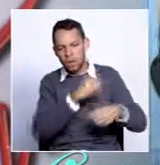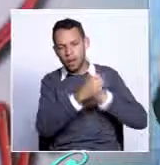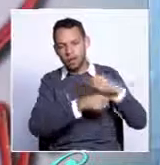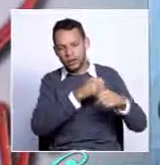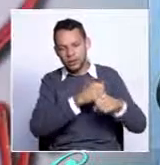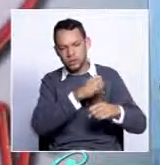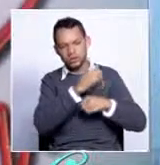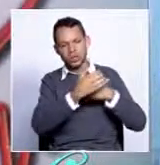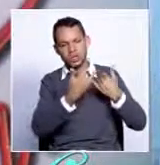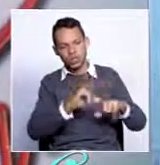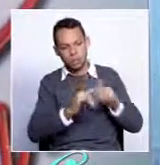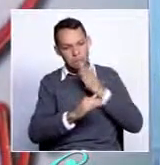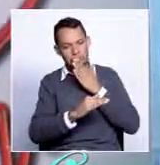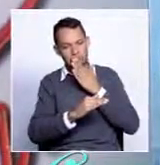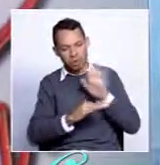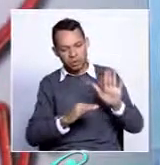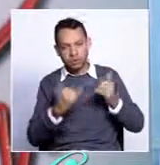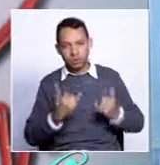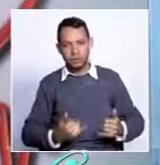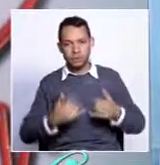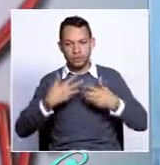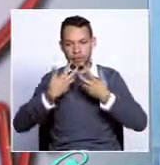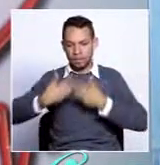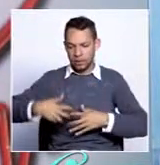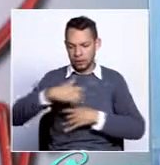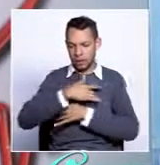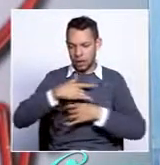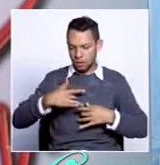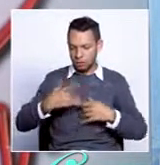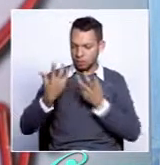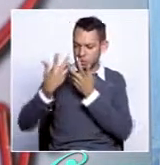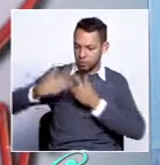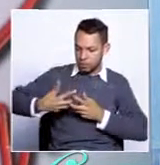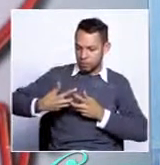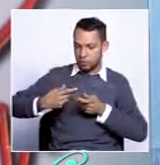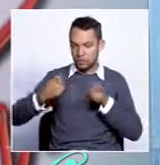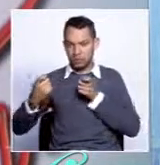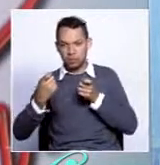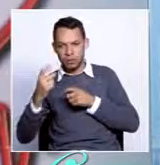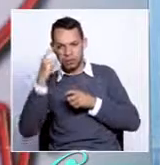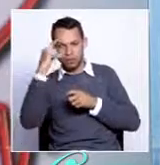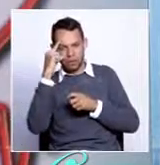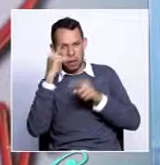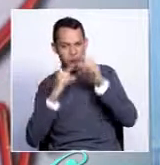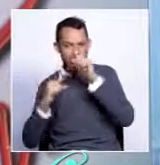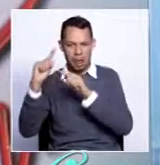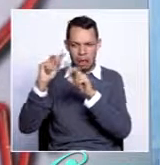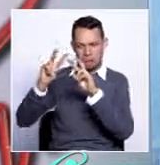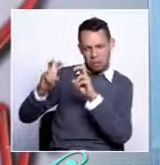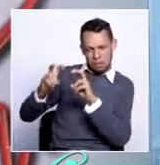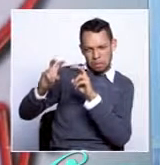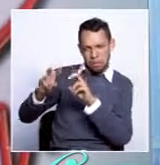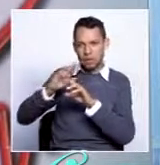a los cual se merecía que la epe se le hiciera una citología o un chequeo ginecológico